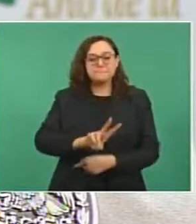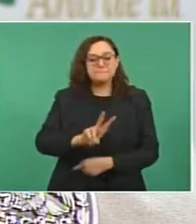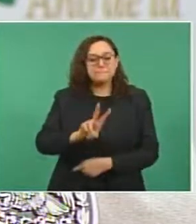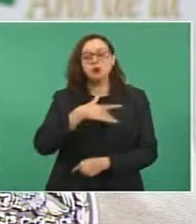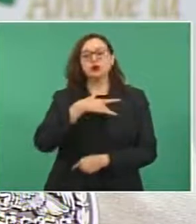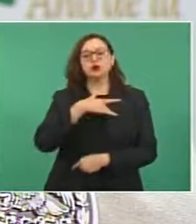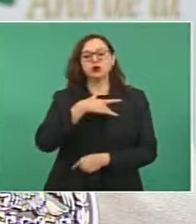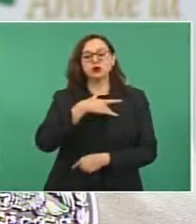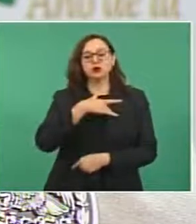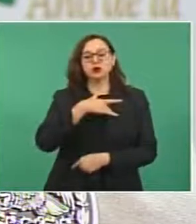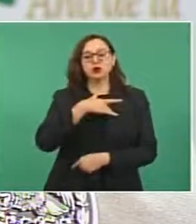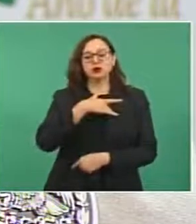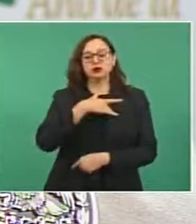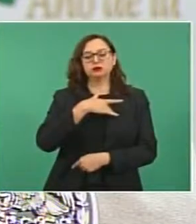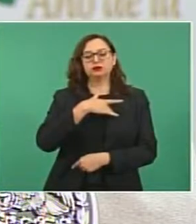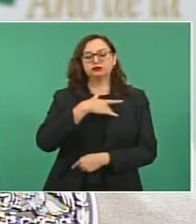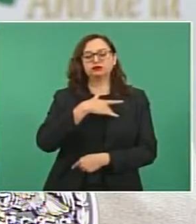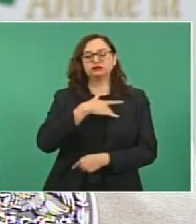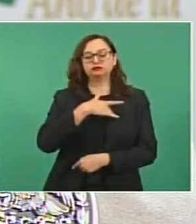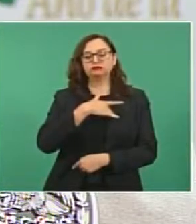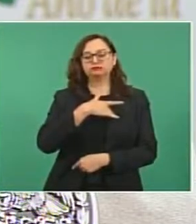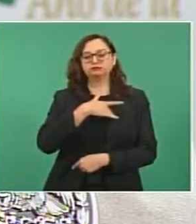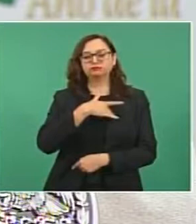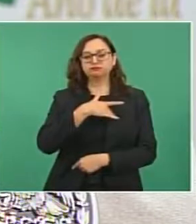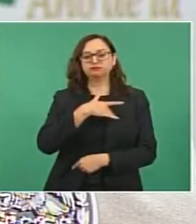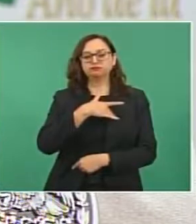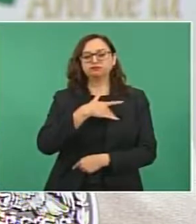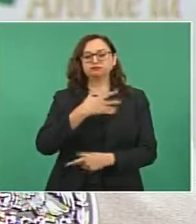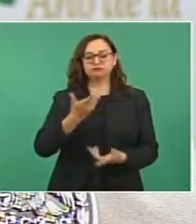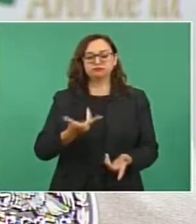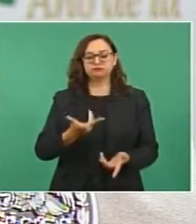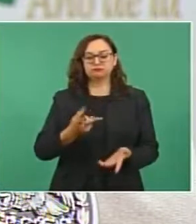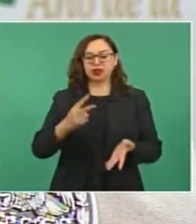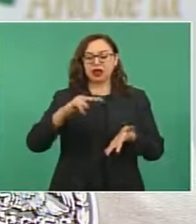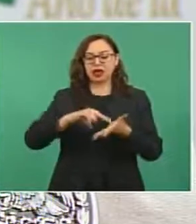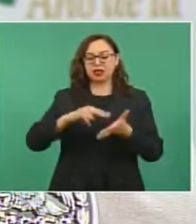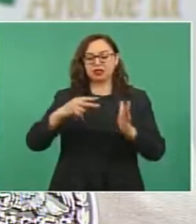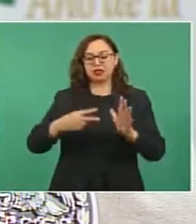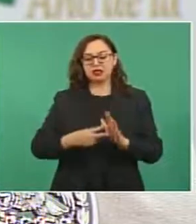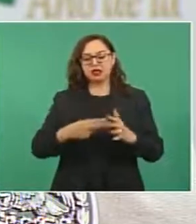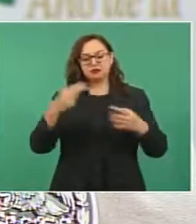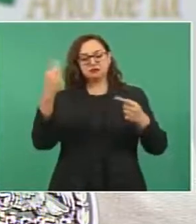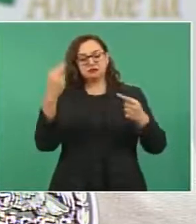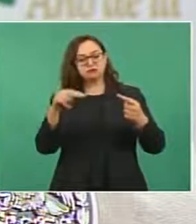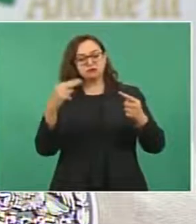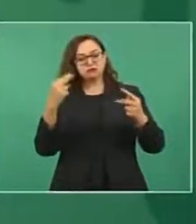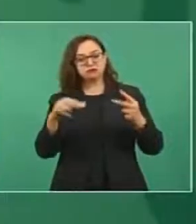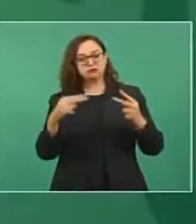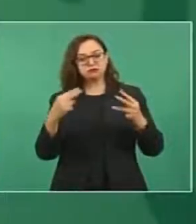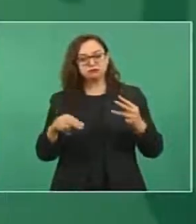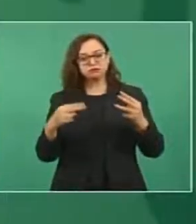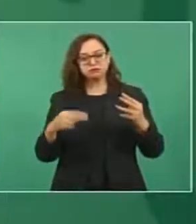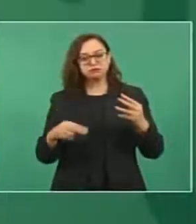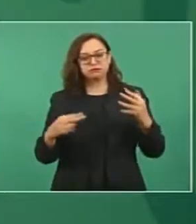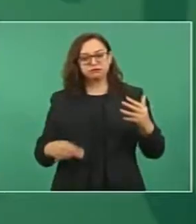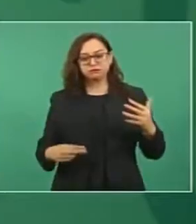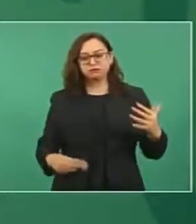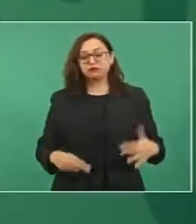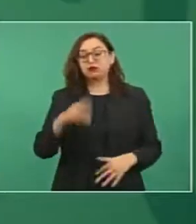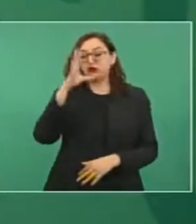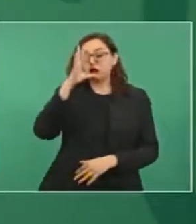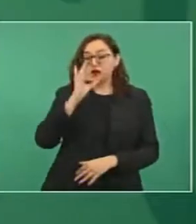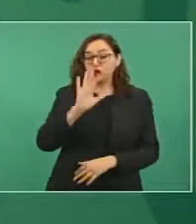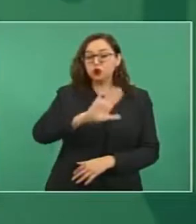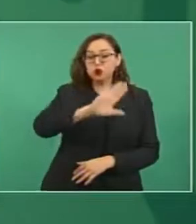reconocimiento a los ingenieros que voy a mencionar que ya han fallecido